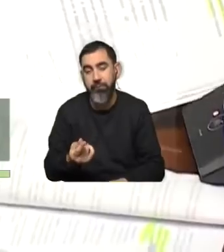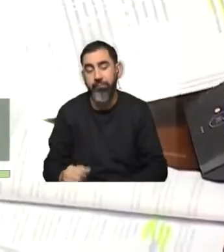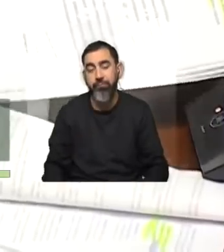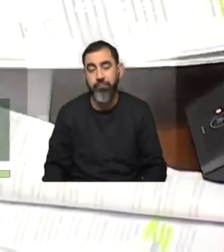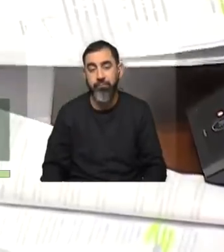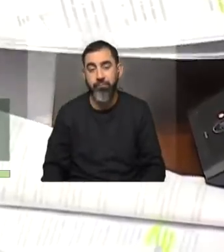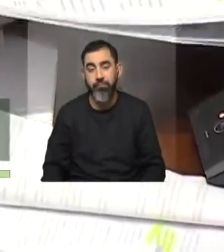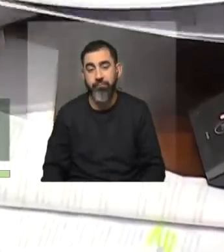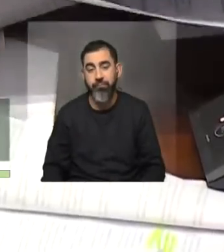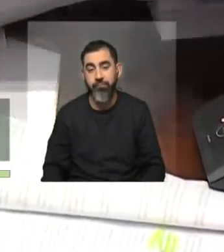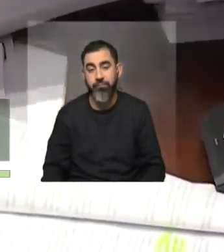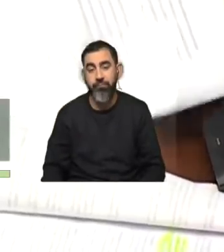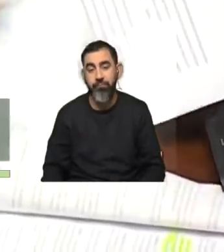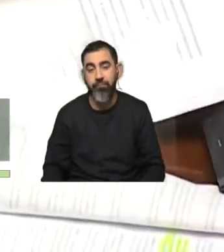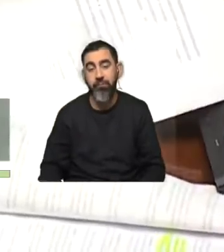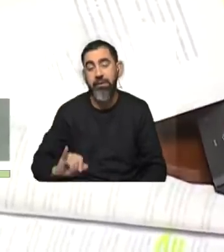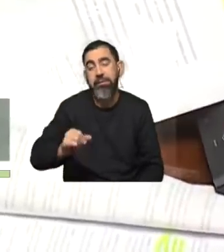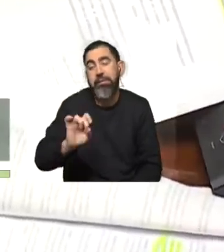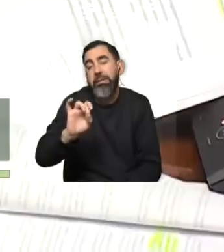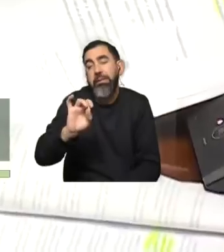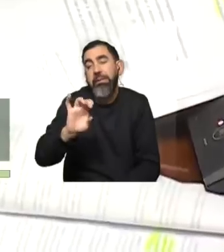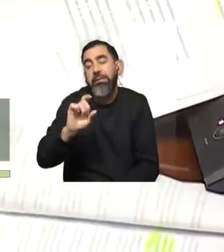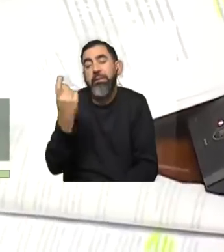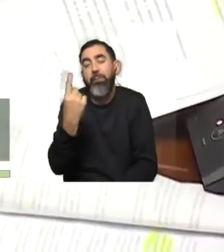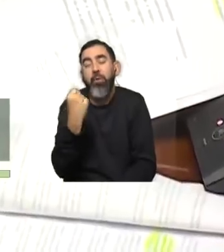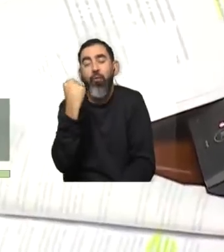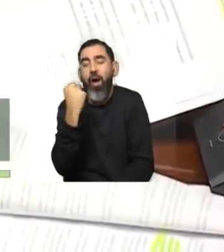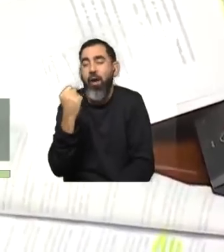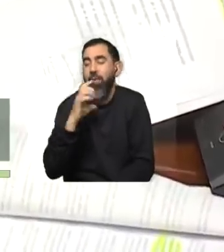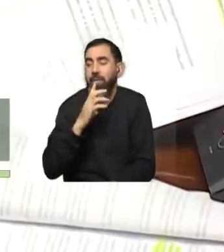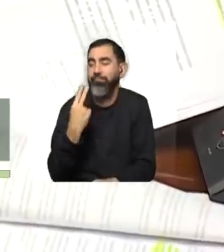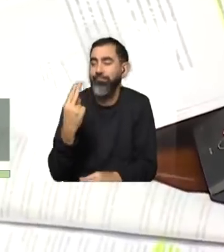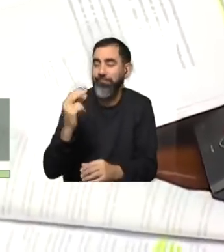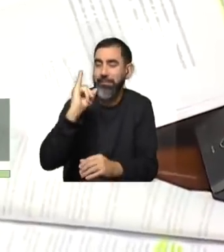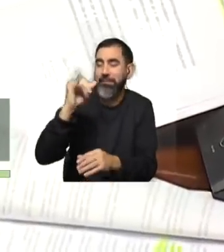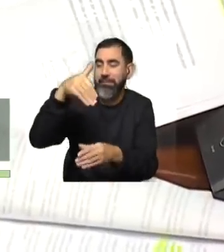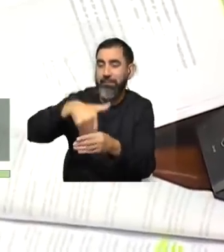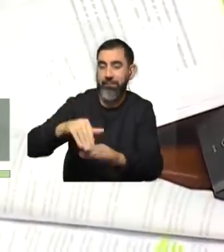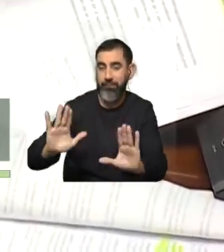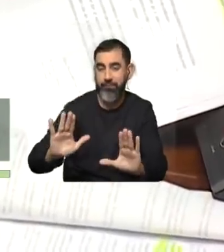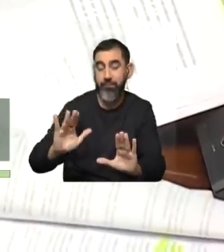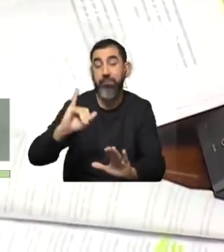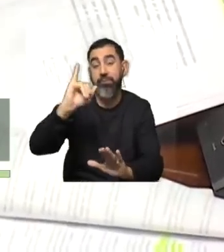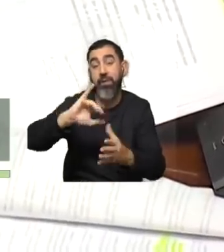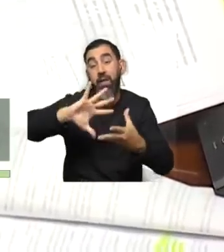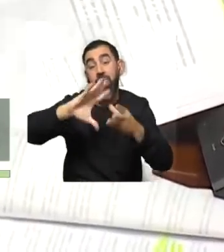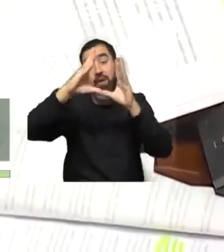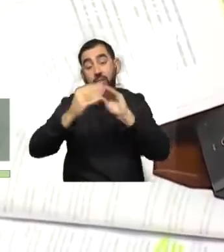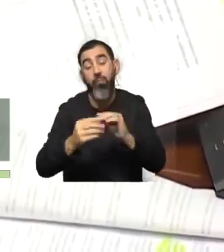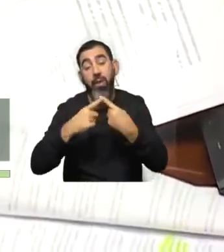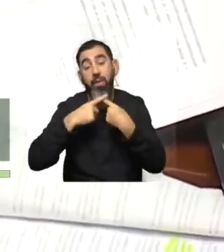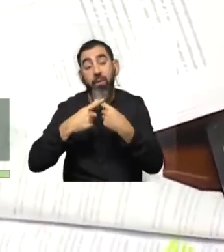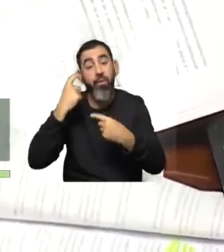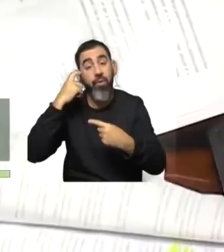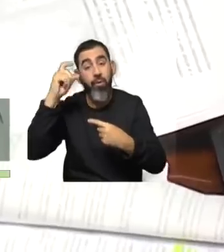si logro 15 minutos de fama por habilitar este procedimiento, y si el camino para el debate de